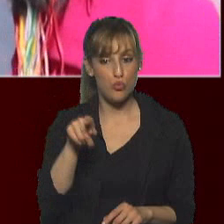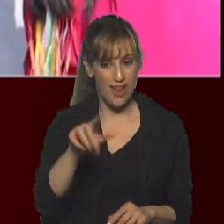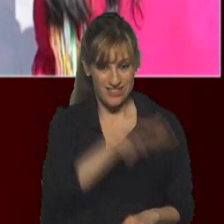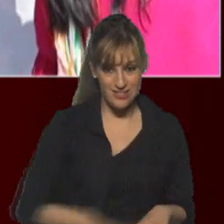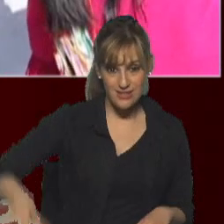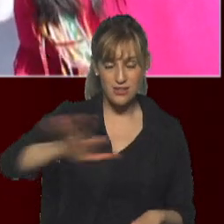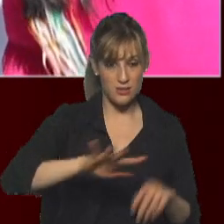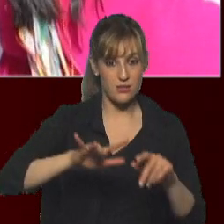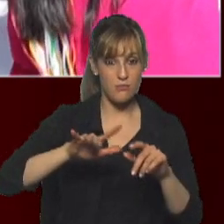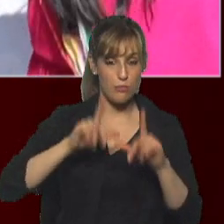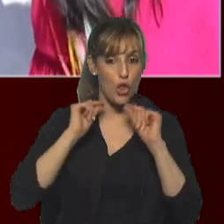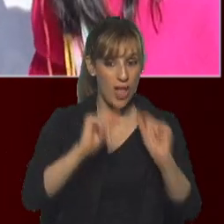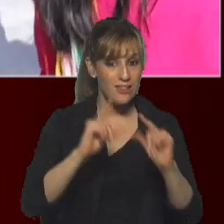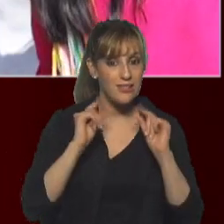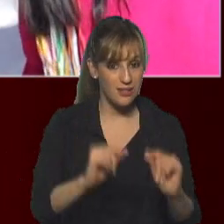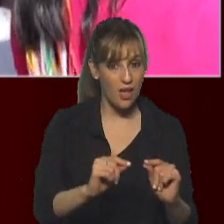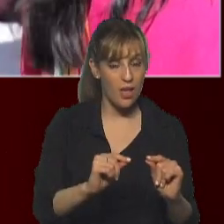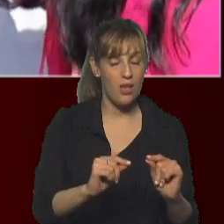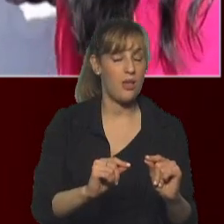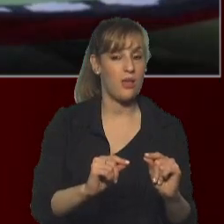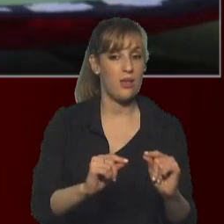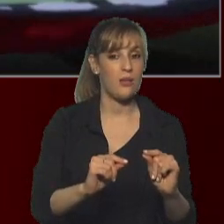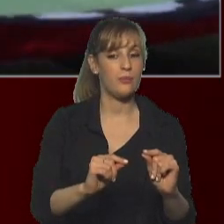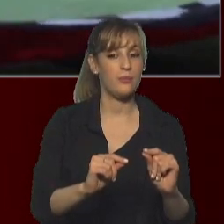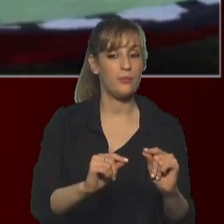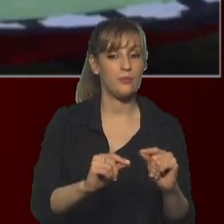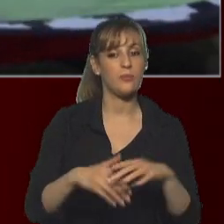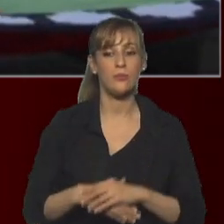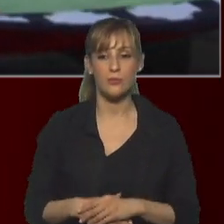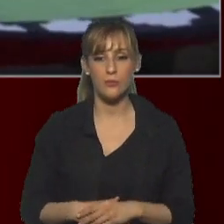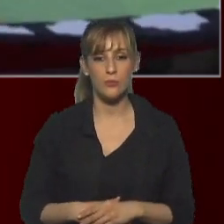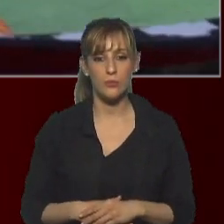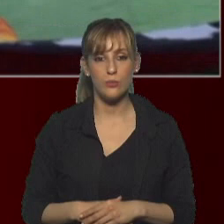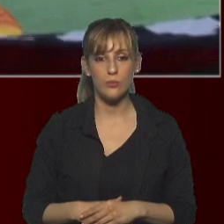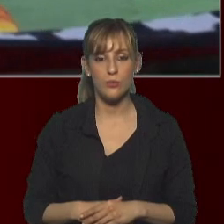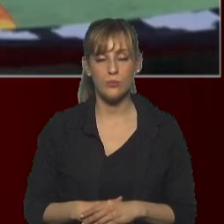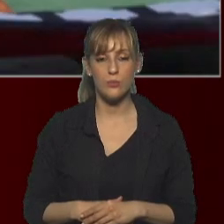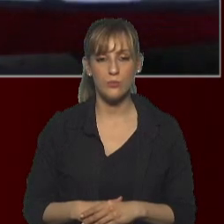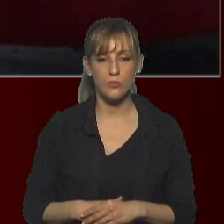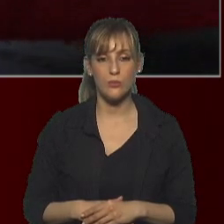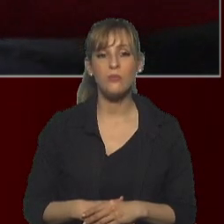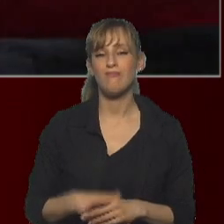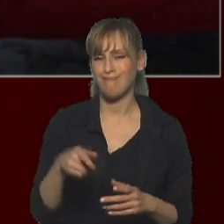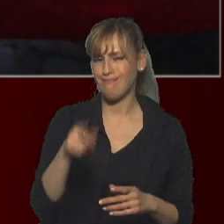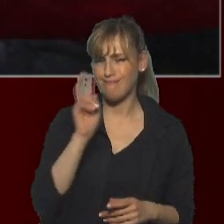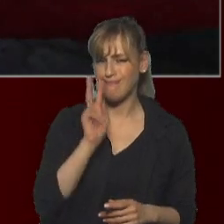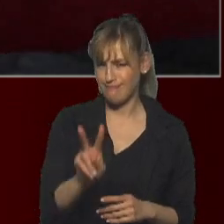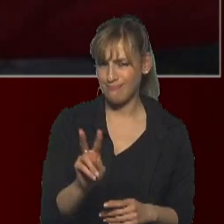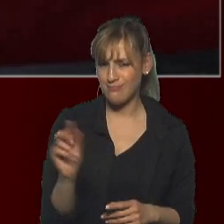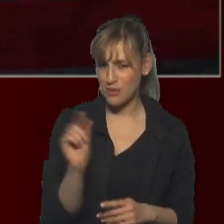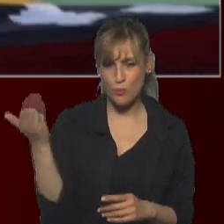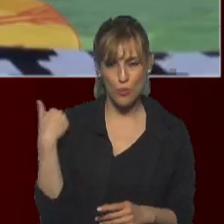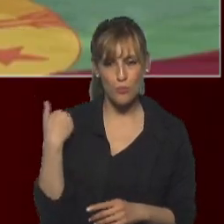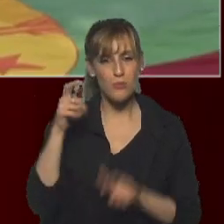de 2 temas esenciales que son el robo de madera, dentro de los cuales hoy día, en los últimos días, hemos visto que se han tomado prisioneros incluso